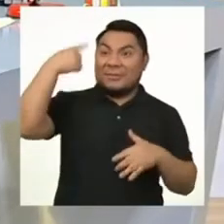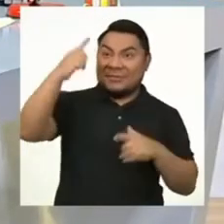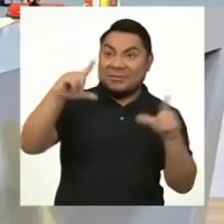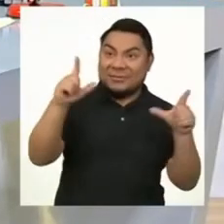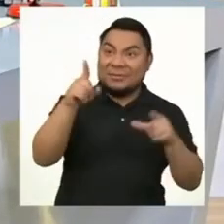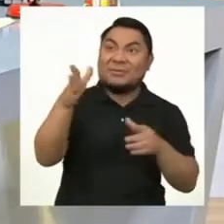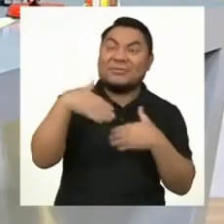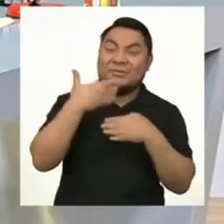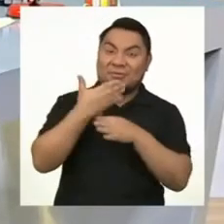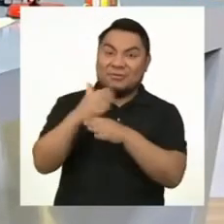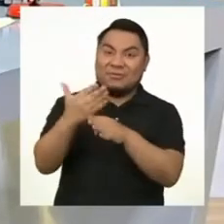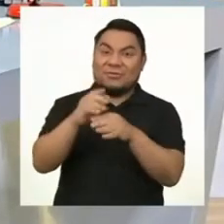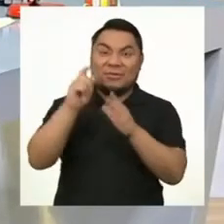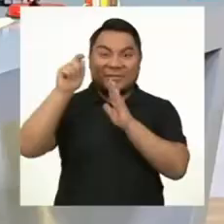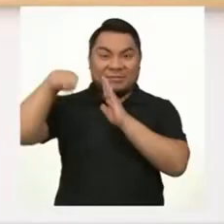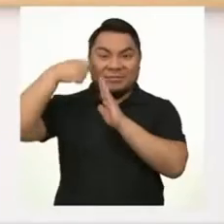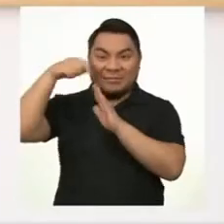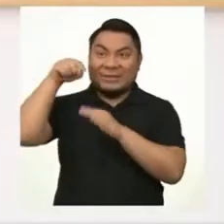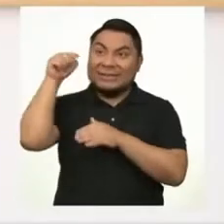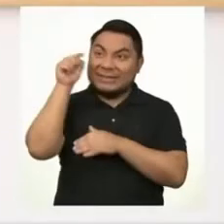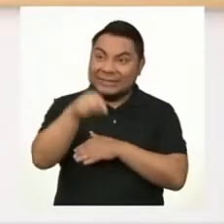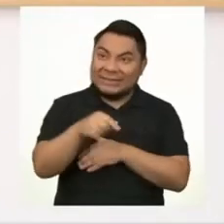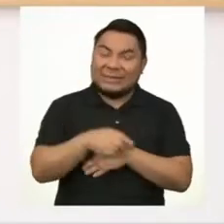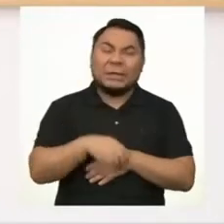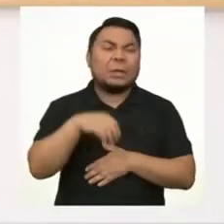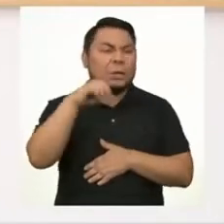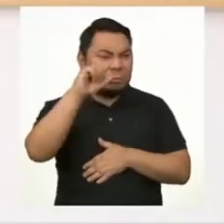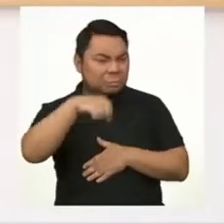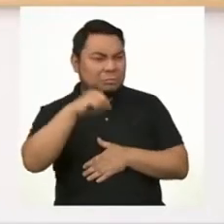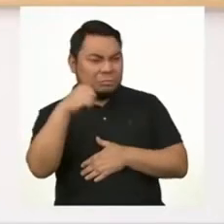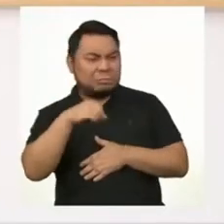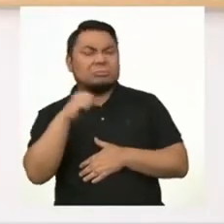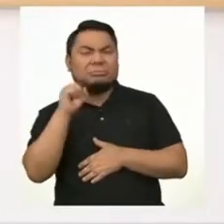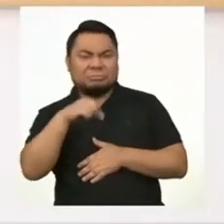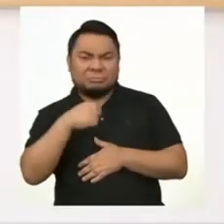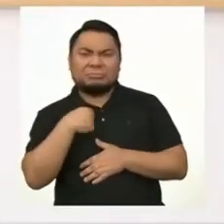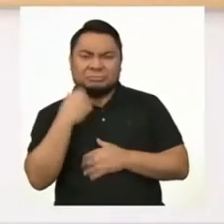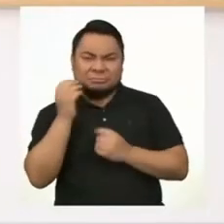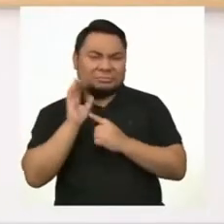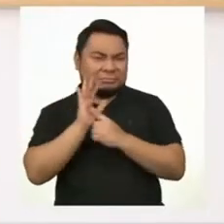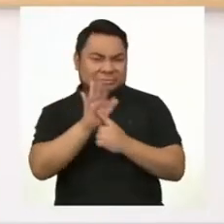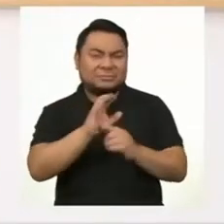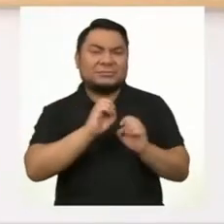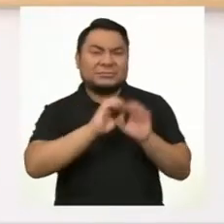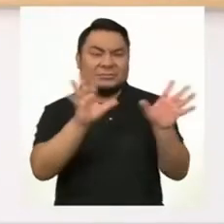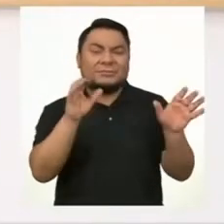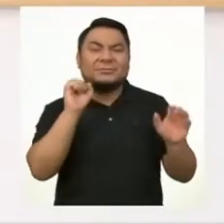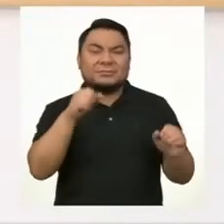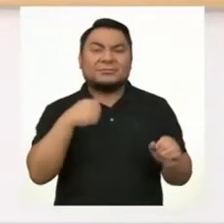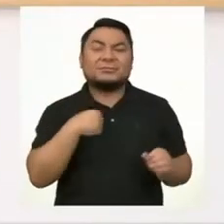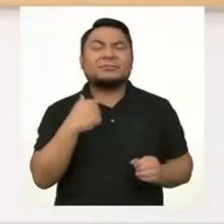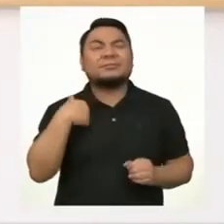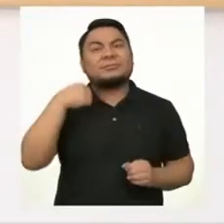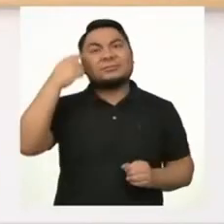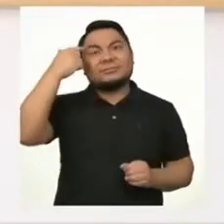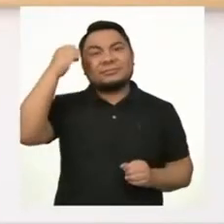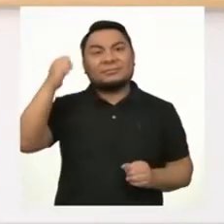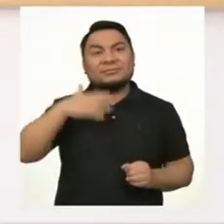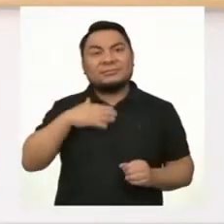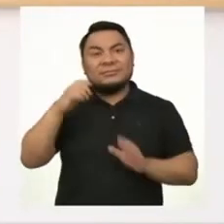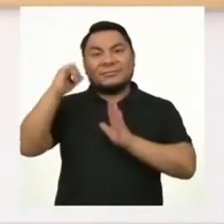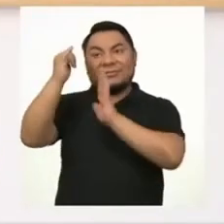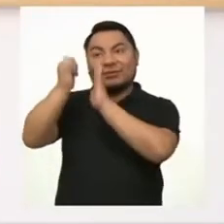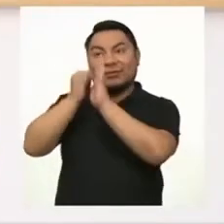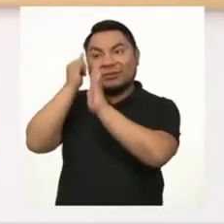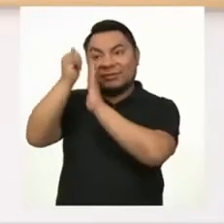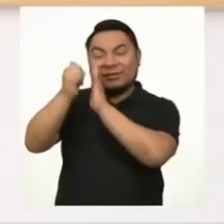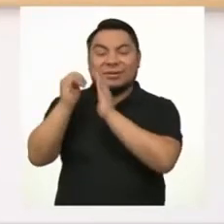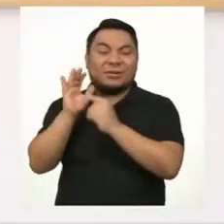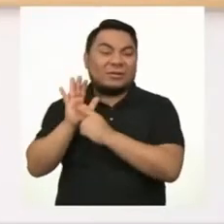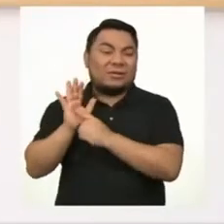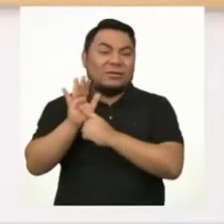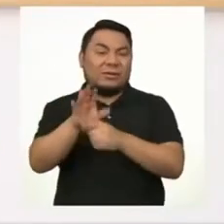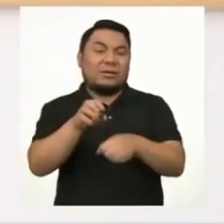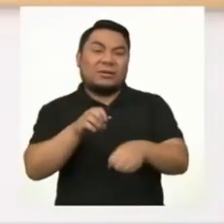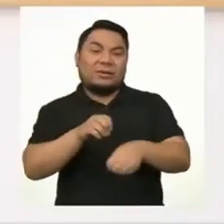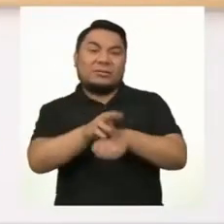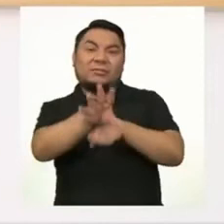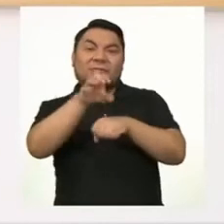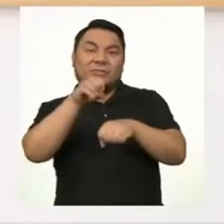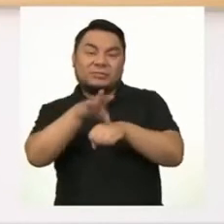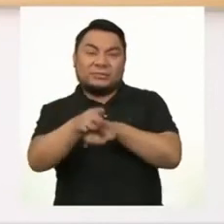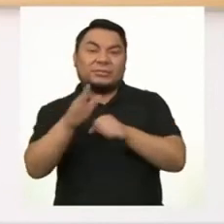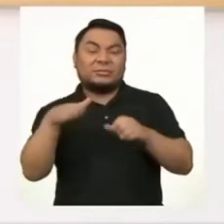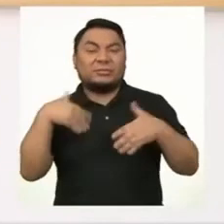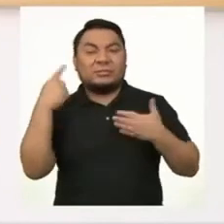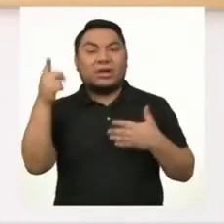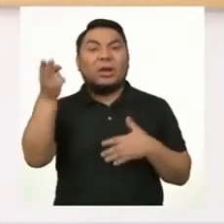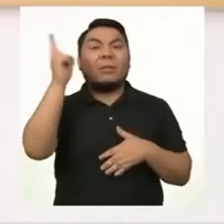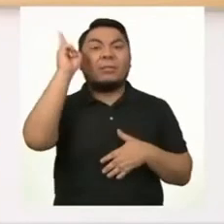podrá compartirnos videos sobre eso? Claro que sí, Yaremis. Es más, estoy pensando en crear mi canal de YouTube para dar recomendaciones